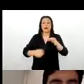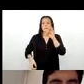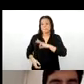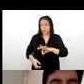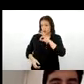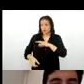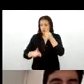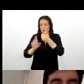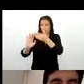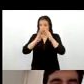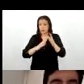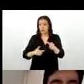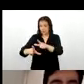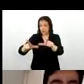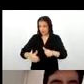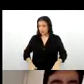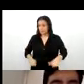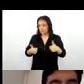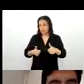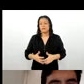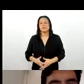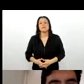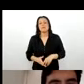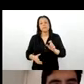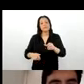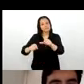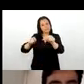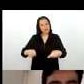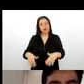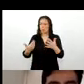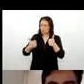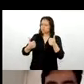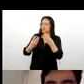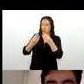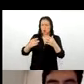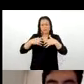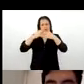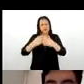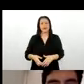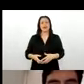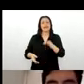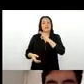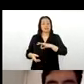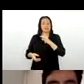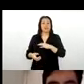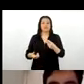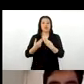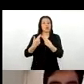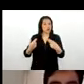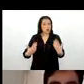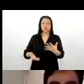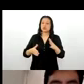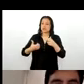las comunidades locales, ¿no? Entonces, es un área con bastante potencial, ¿no? Con bastante potencial, con bastantes actividades a